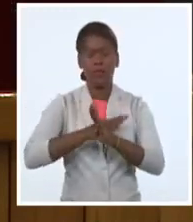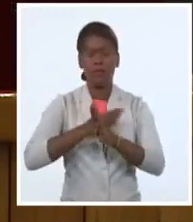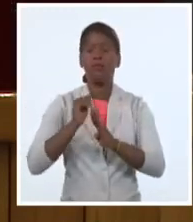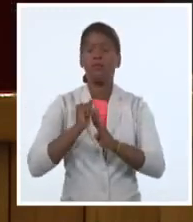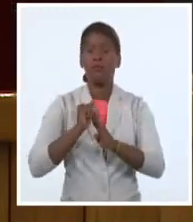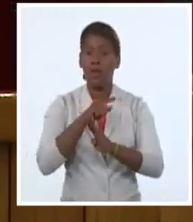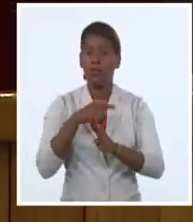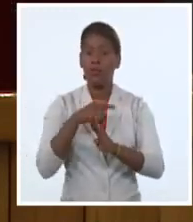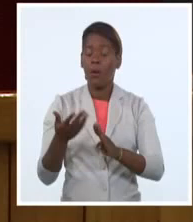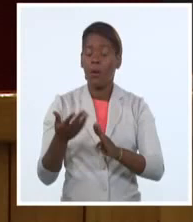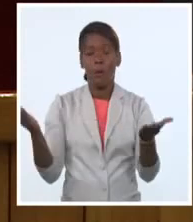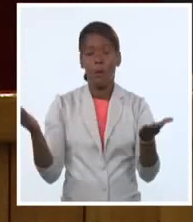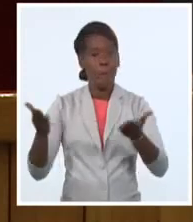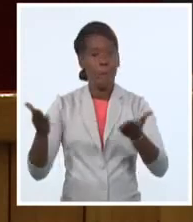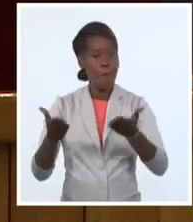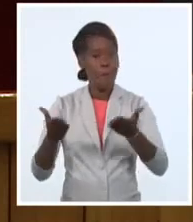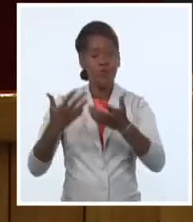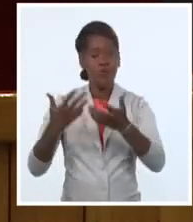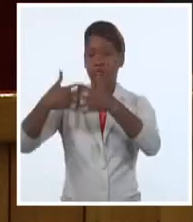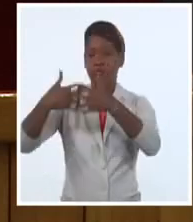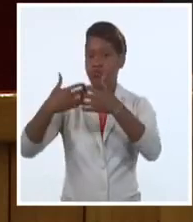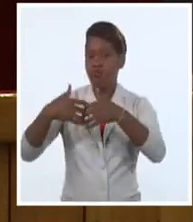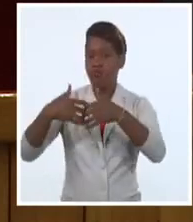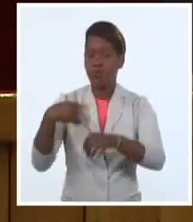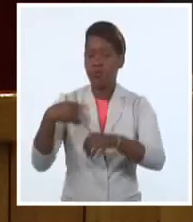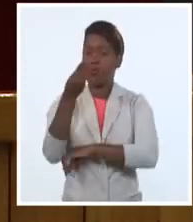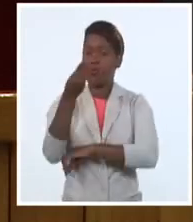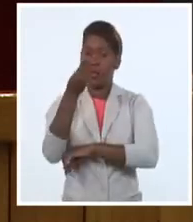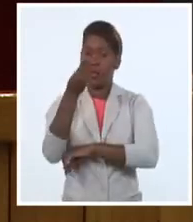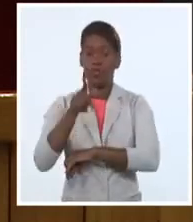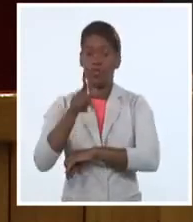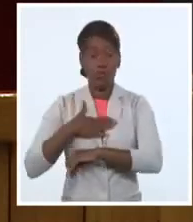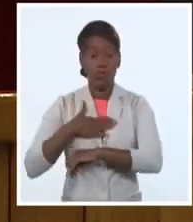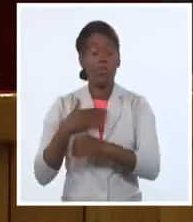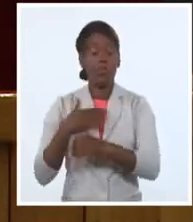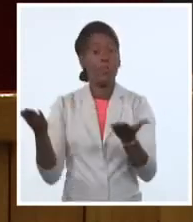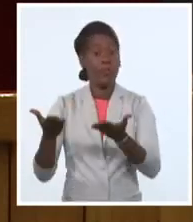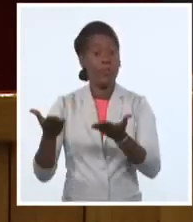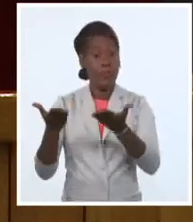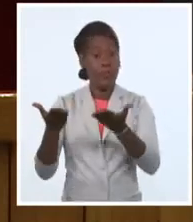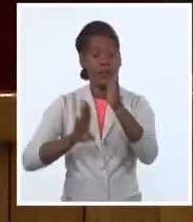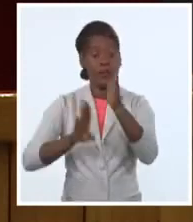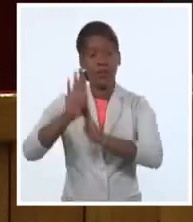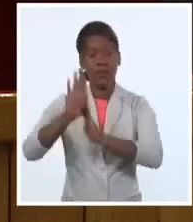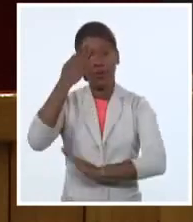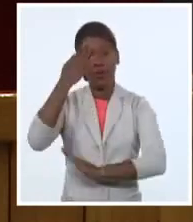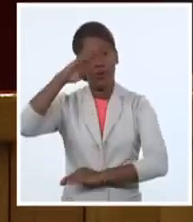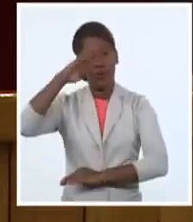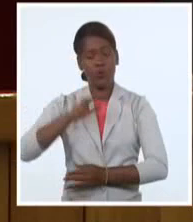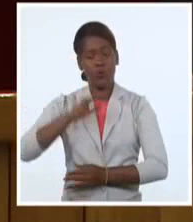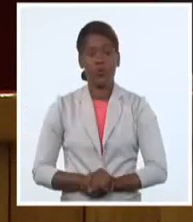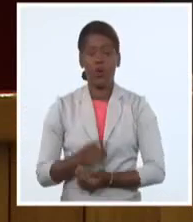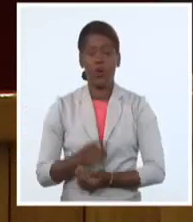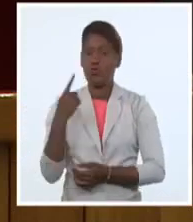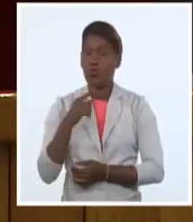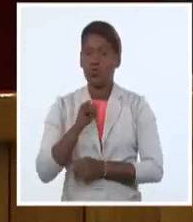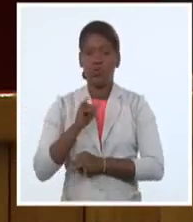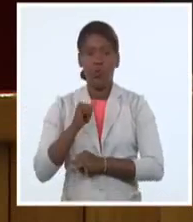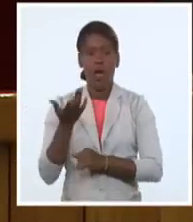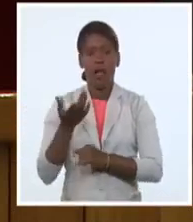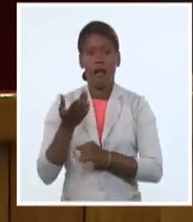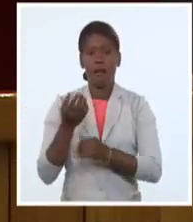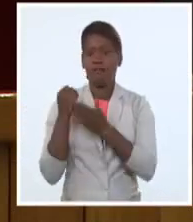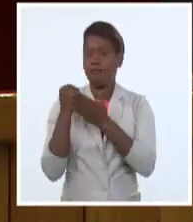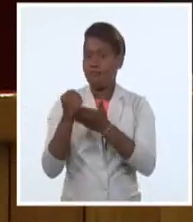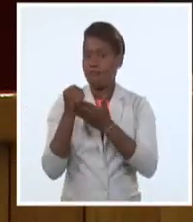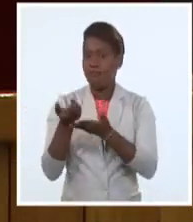y comercialización de alimentos y otras que buscan elevar la eficiencia de la empresa estatal, estimular la acción de los nuevos actores económicos